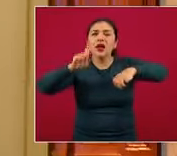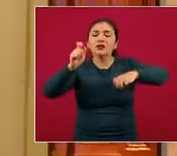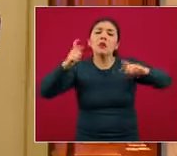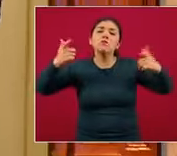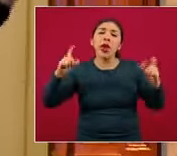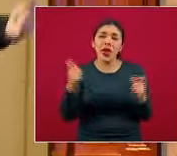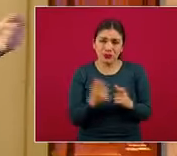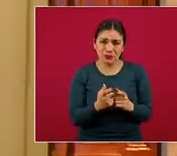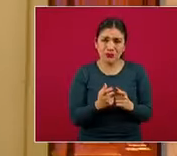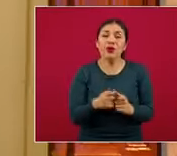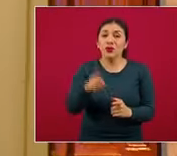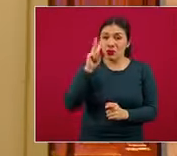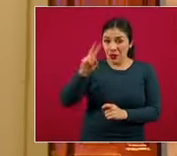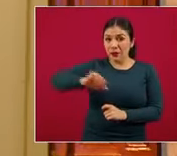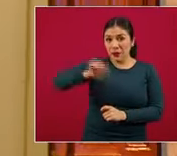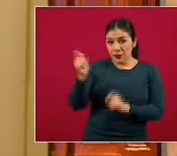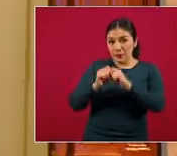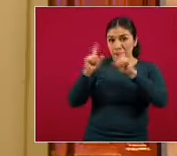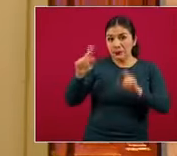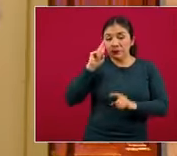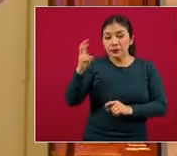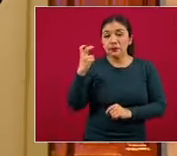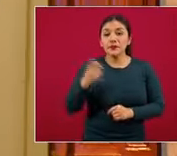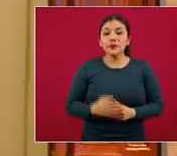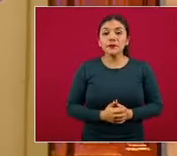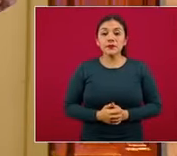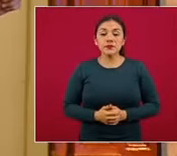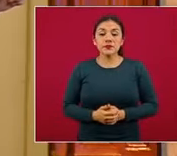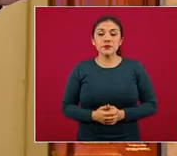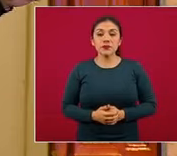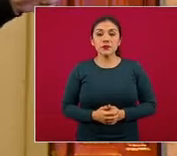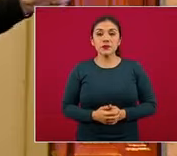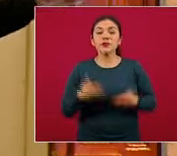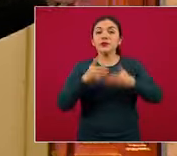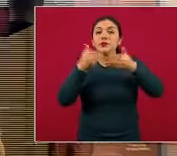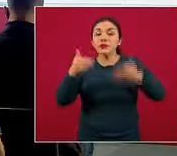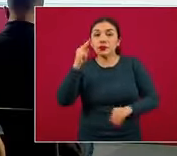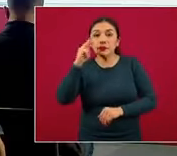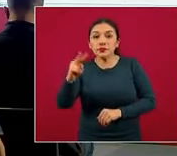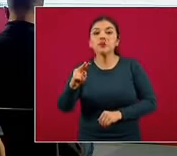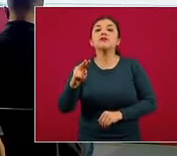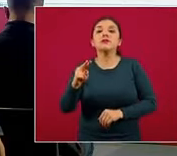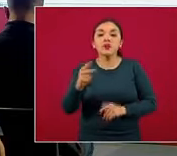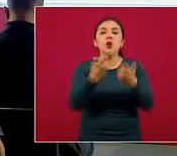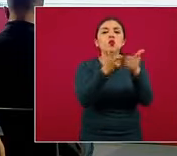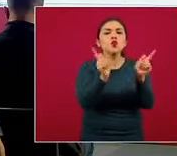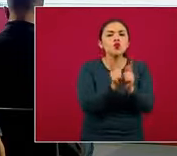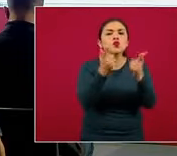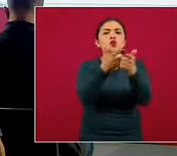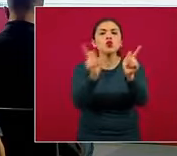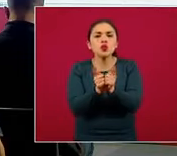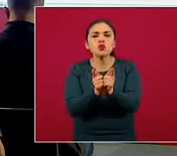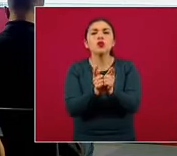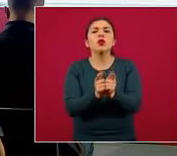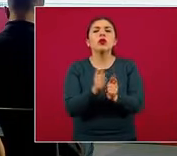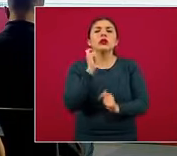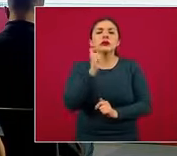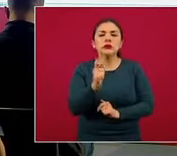disminuyendo. Entonces, si vemos la siguiente diapositiva, ahora graficamos para cada uno de los grupos